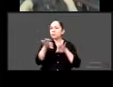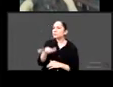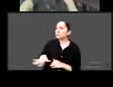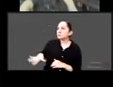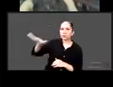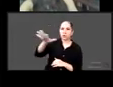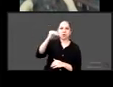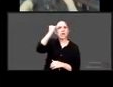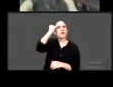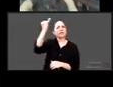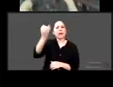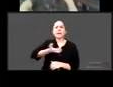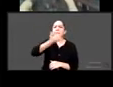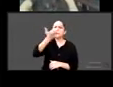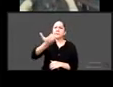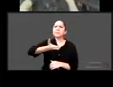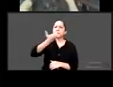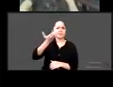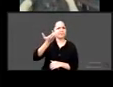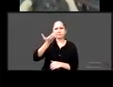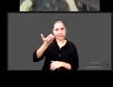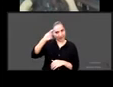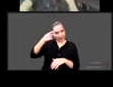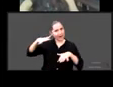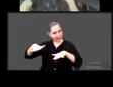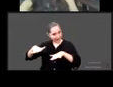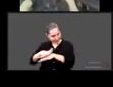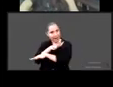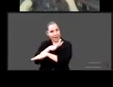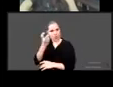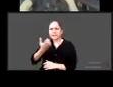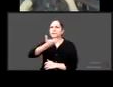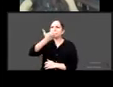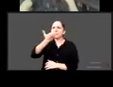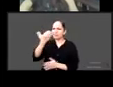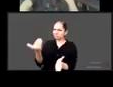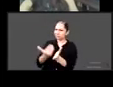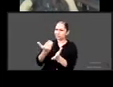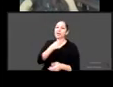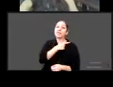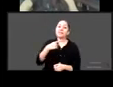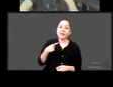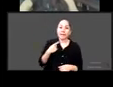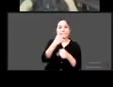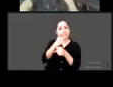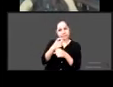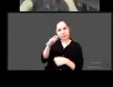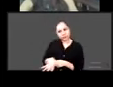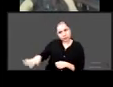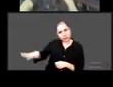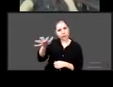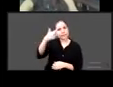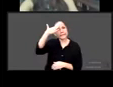en la mentalidad de la gente, necesitamos trabajar de manera precisa con relación al castigo corporal y su visión.